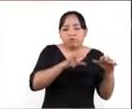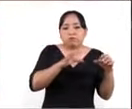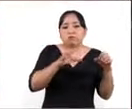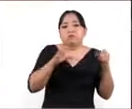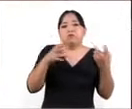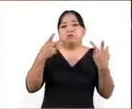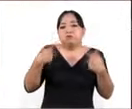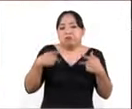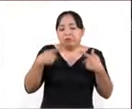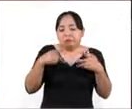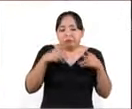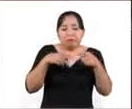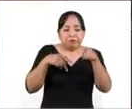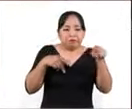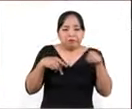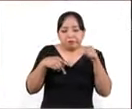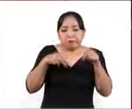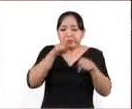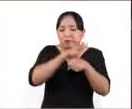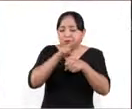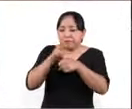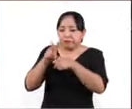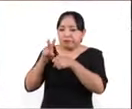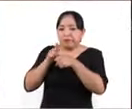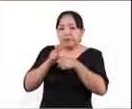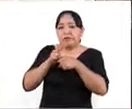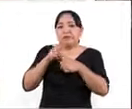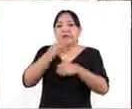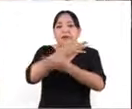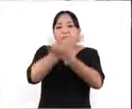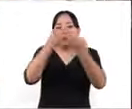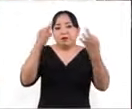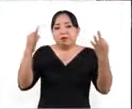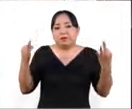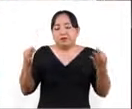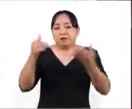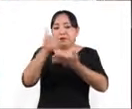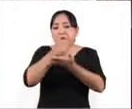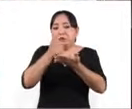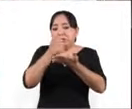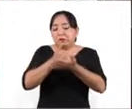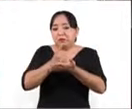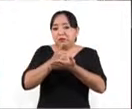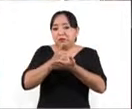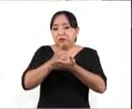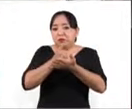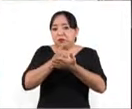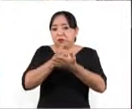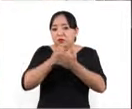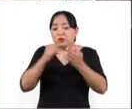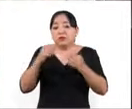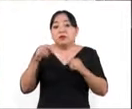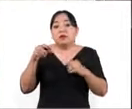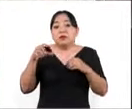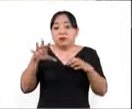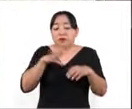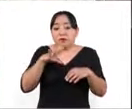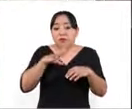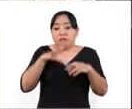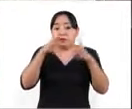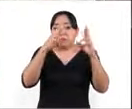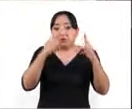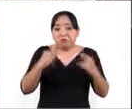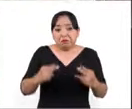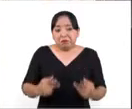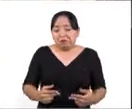informamos que hasta el momento no se reportan afectaciones graves en la ciudad. De manera inmediata establecimos contacto con el